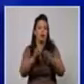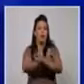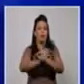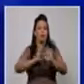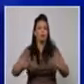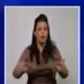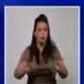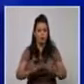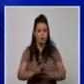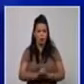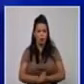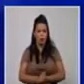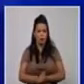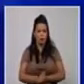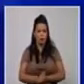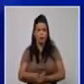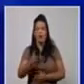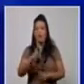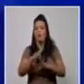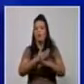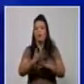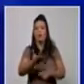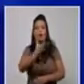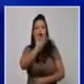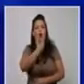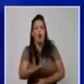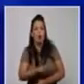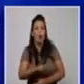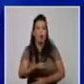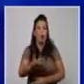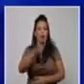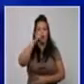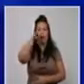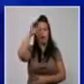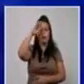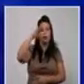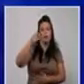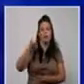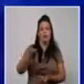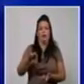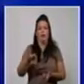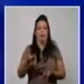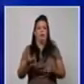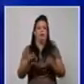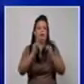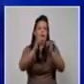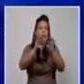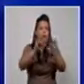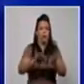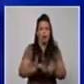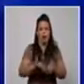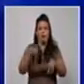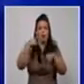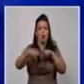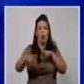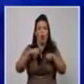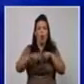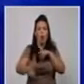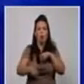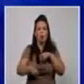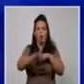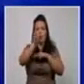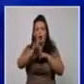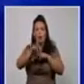incorporado jóvenes informáticos para procesar toda la información. El personal de servicio también. Personal de